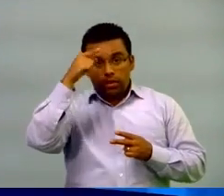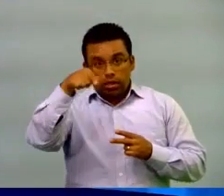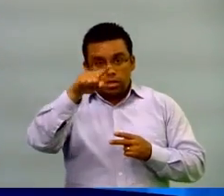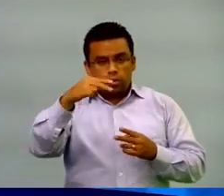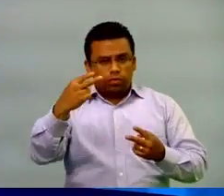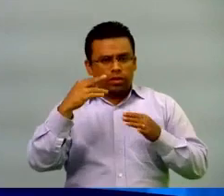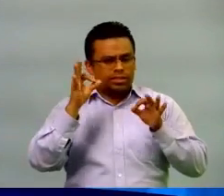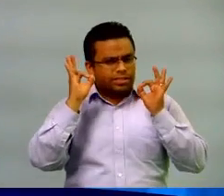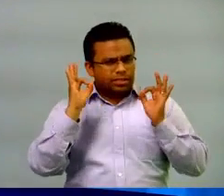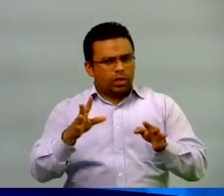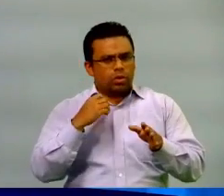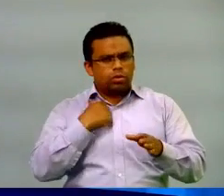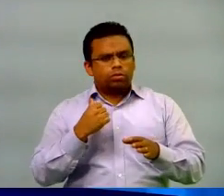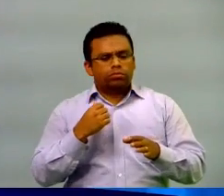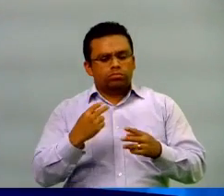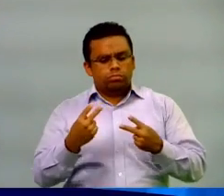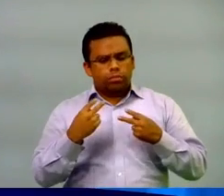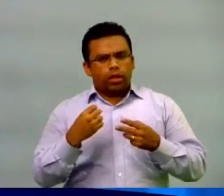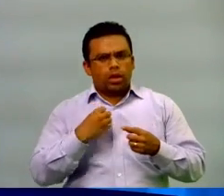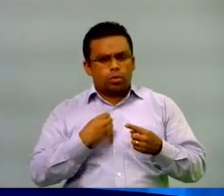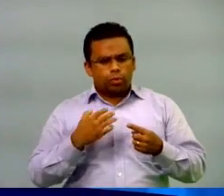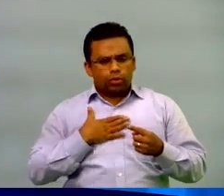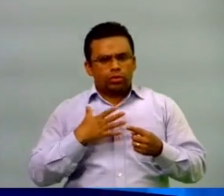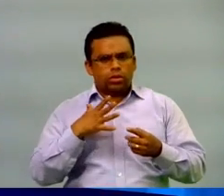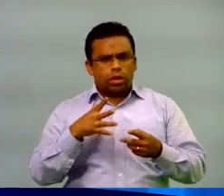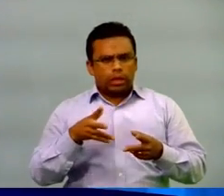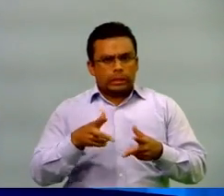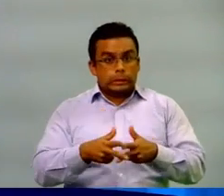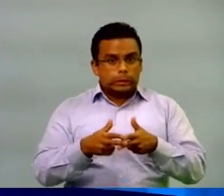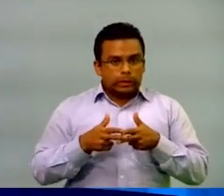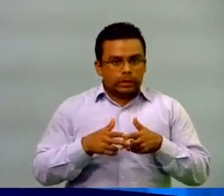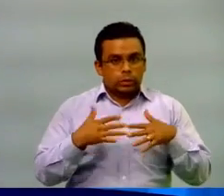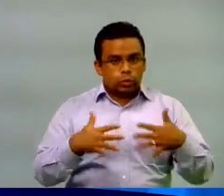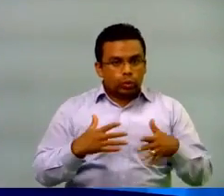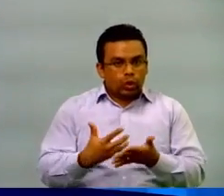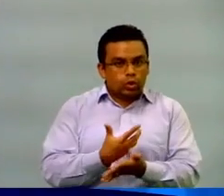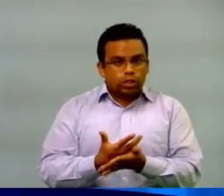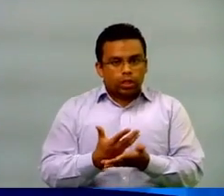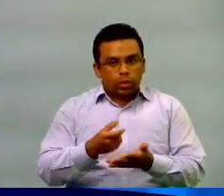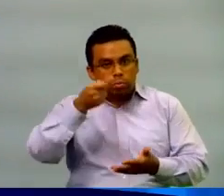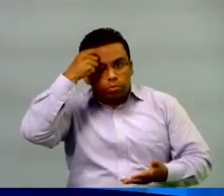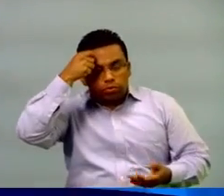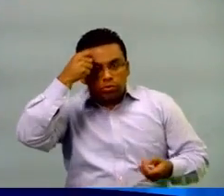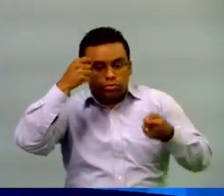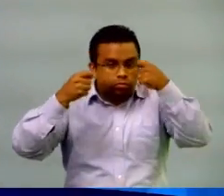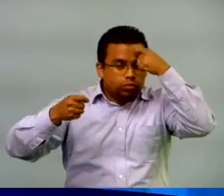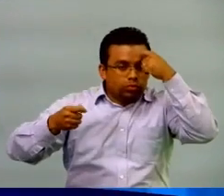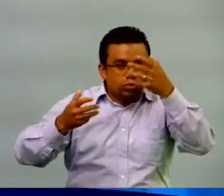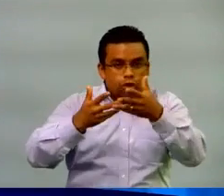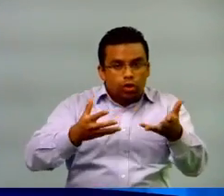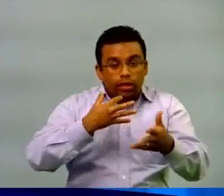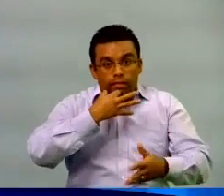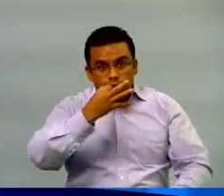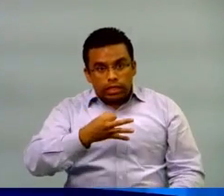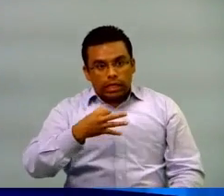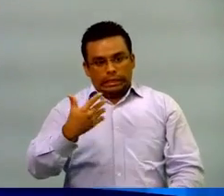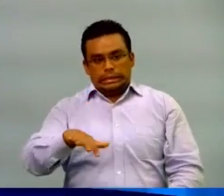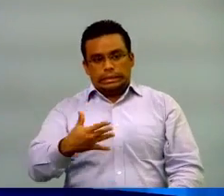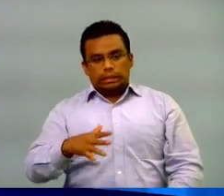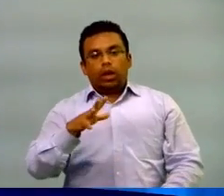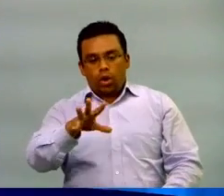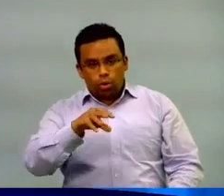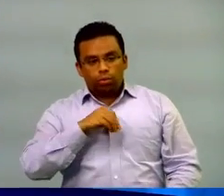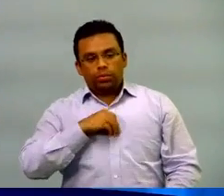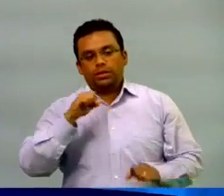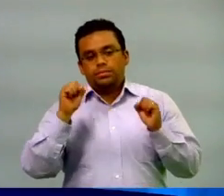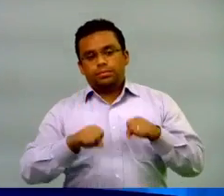a adoptar sus consejos y sus recomendaciones para que ojalá tengamos muchos más casos de éxito para poder socializar